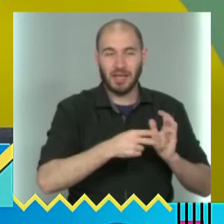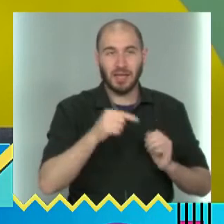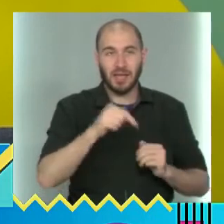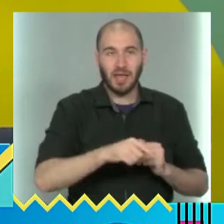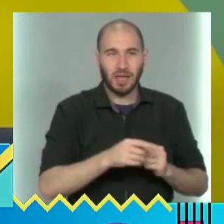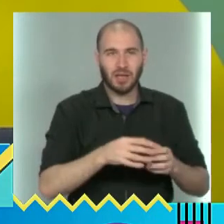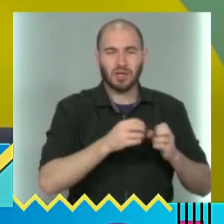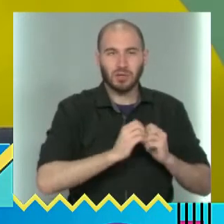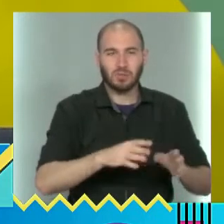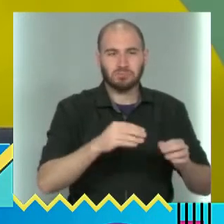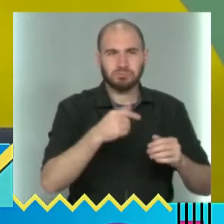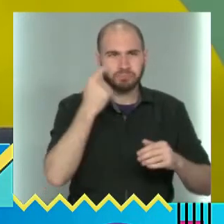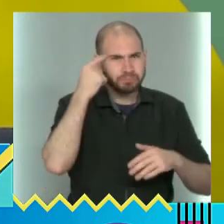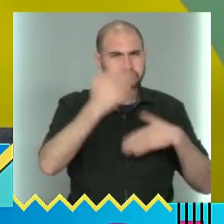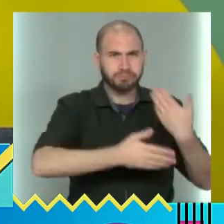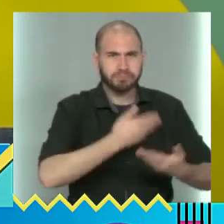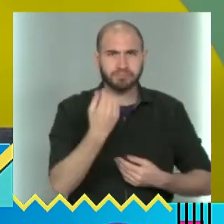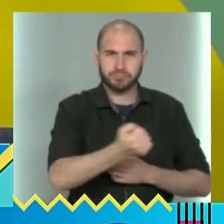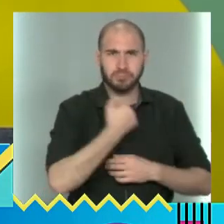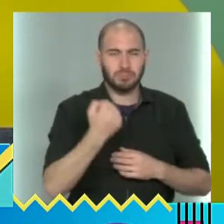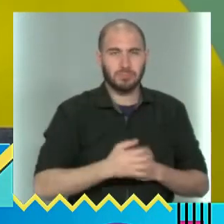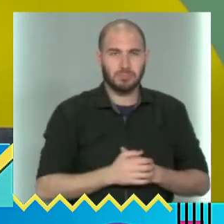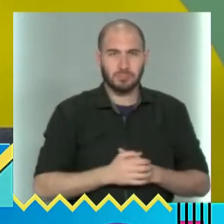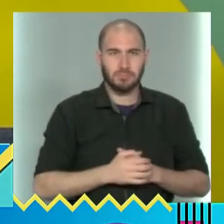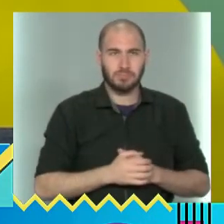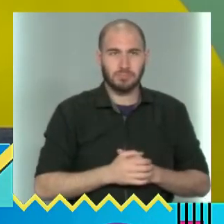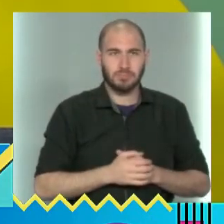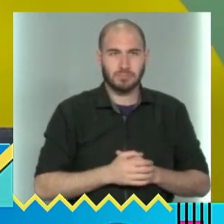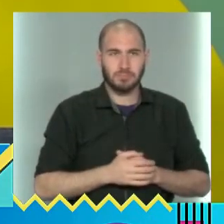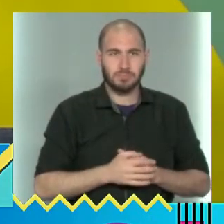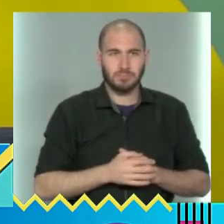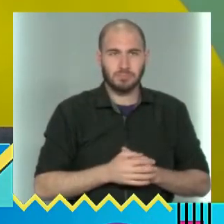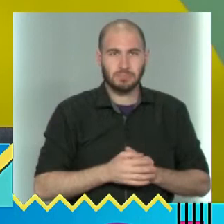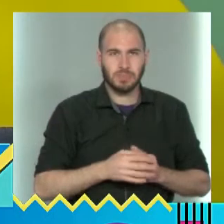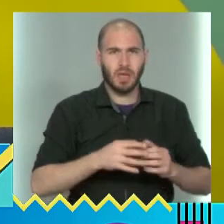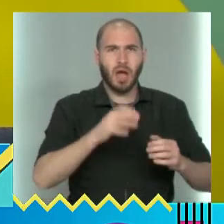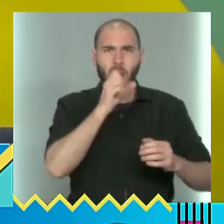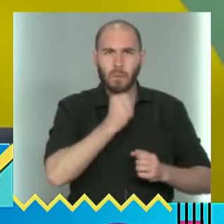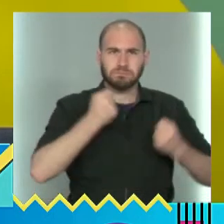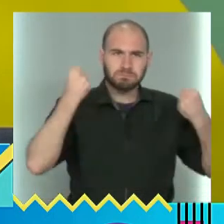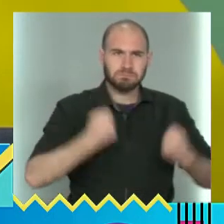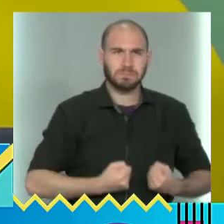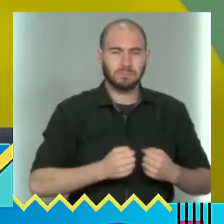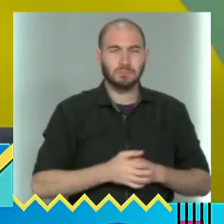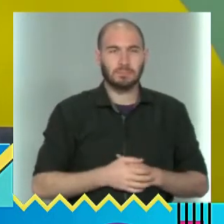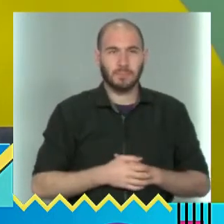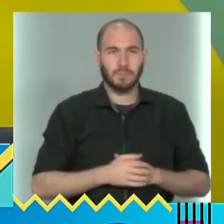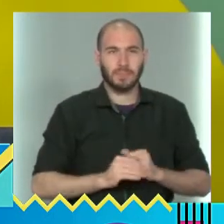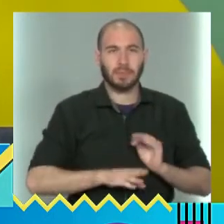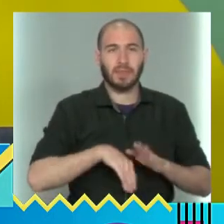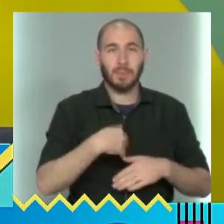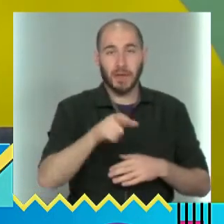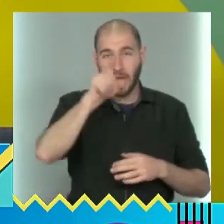es cuna de civilización. En Siria la gran resistencia después